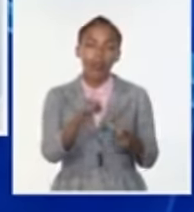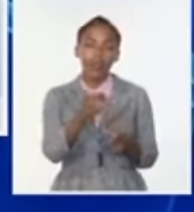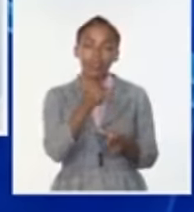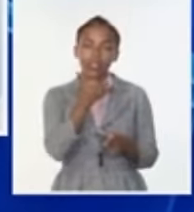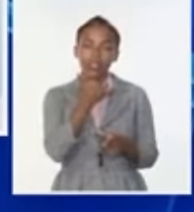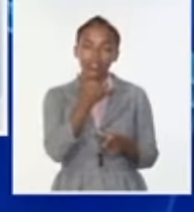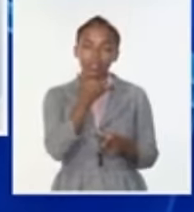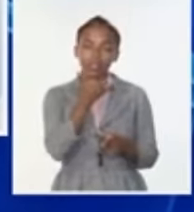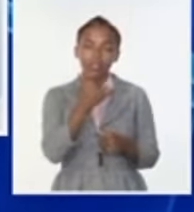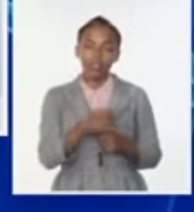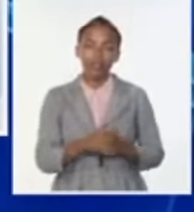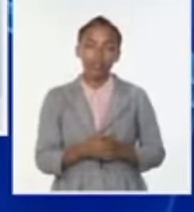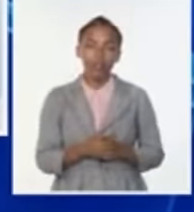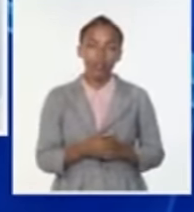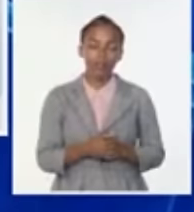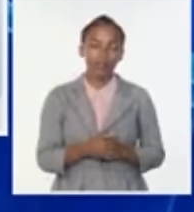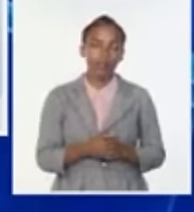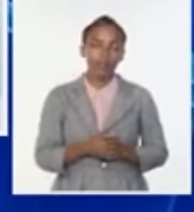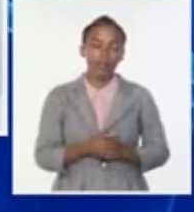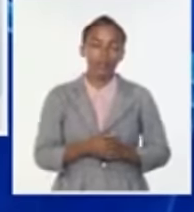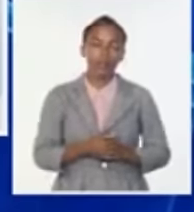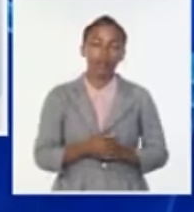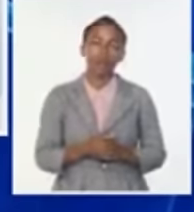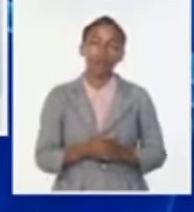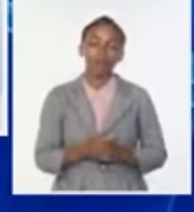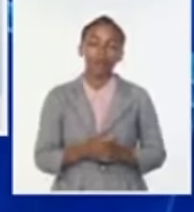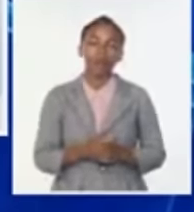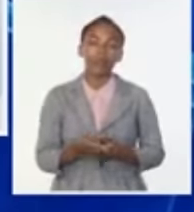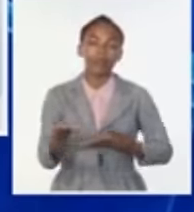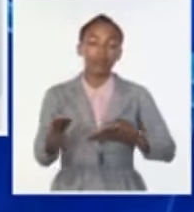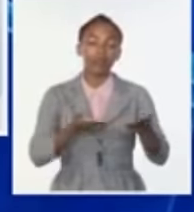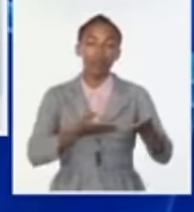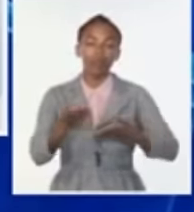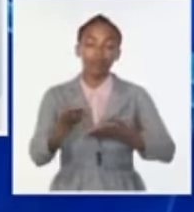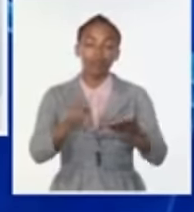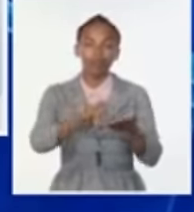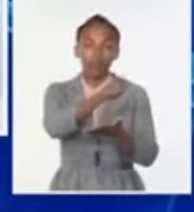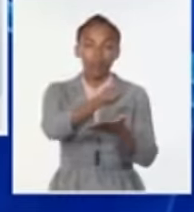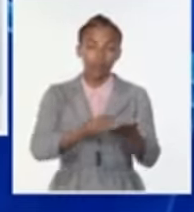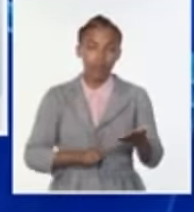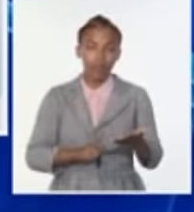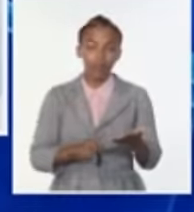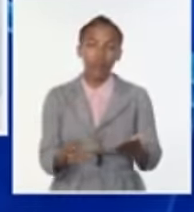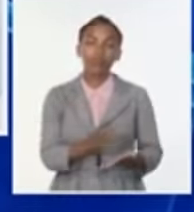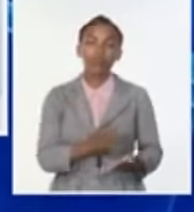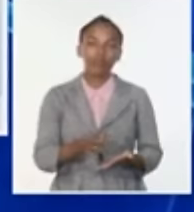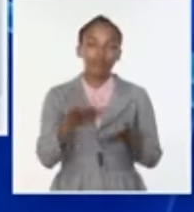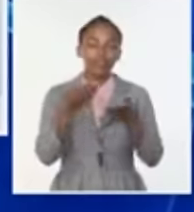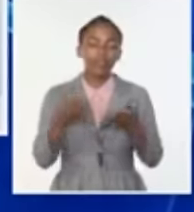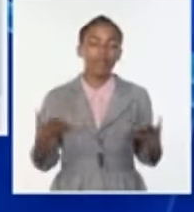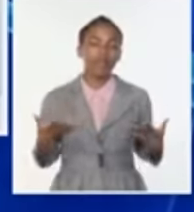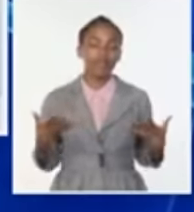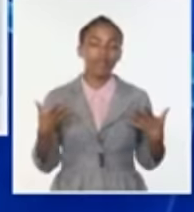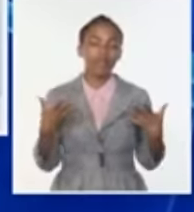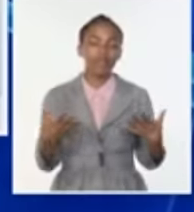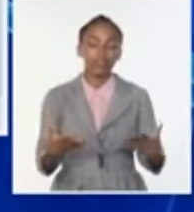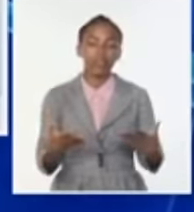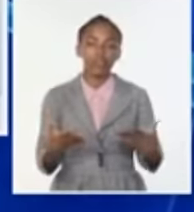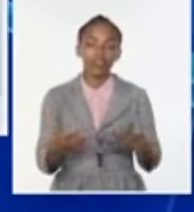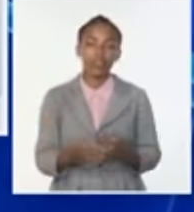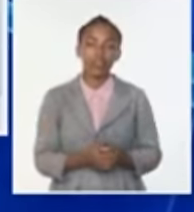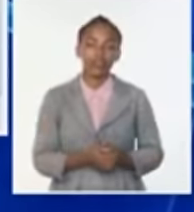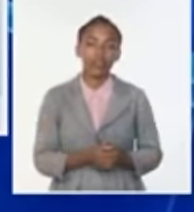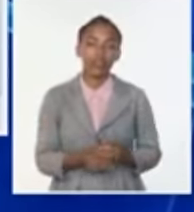pesos. Se ejecuta el plan a nivel municipal para enfrentar la evasión fiscal, como ya le